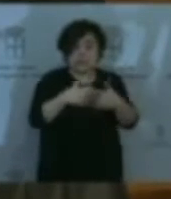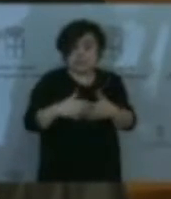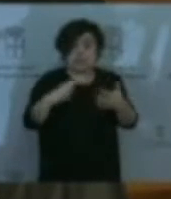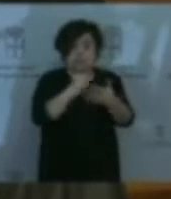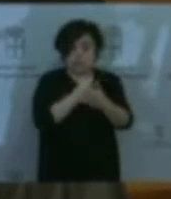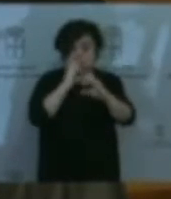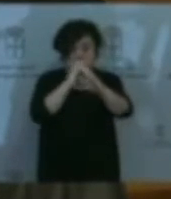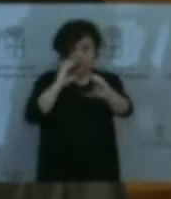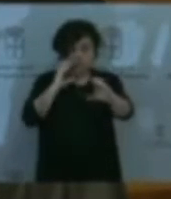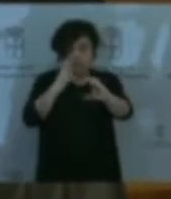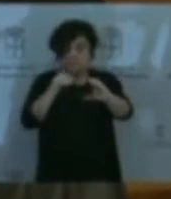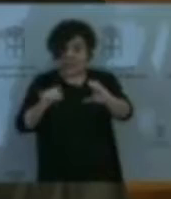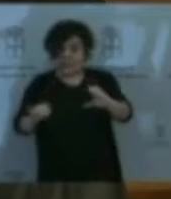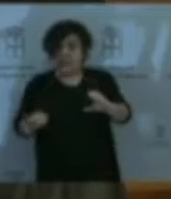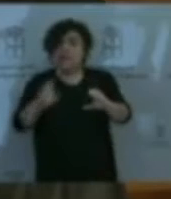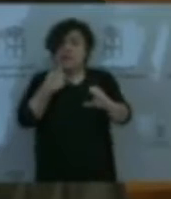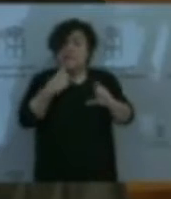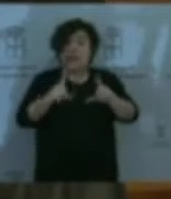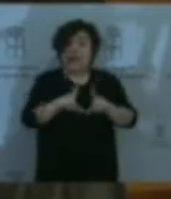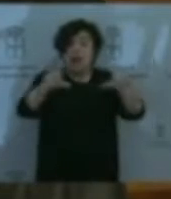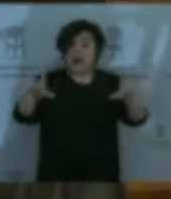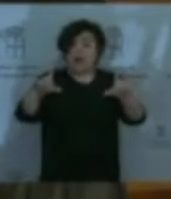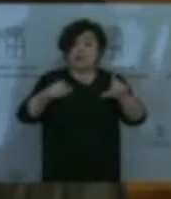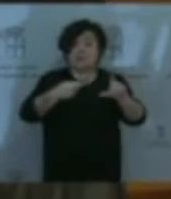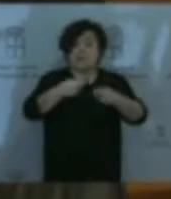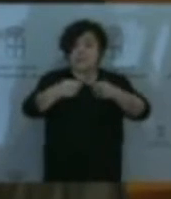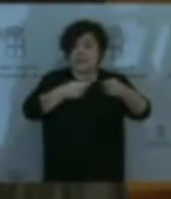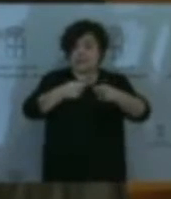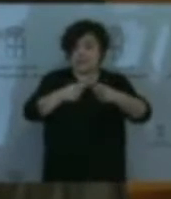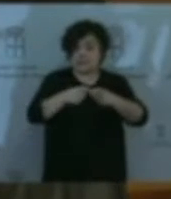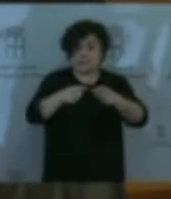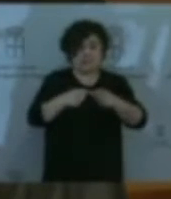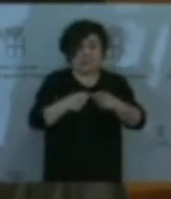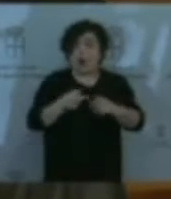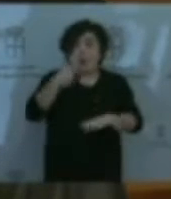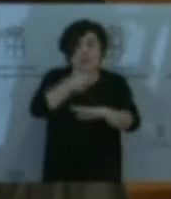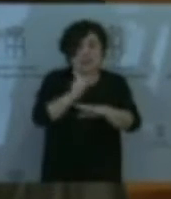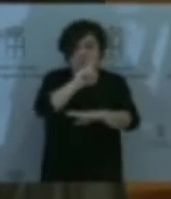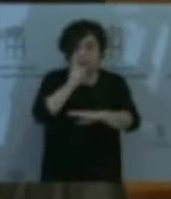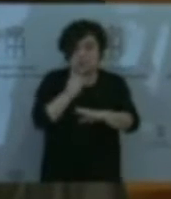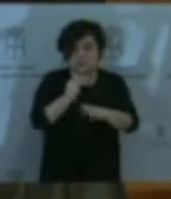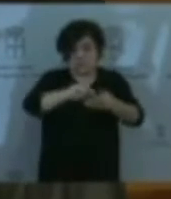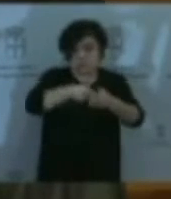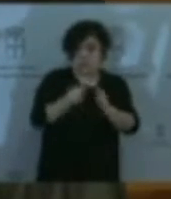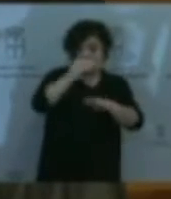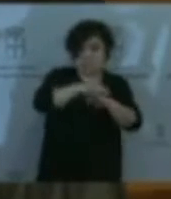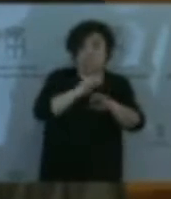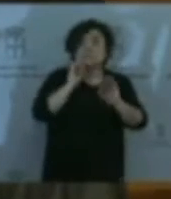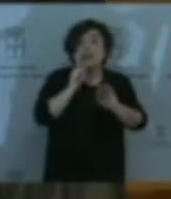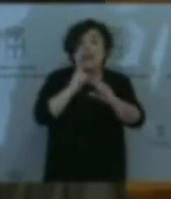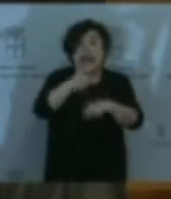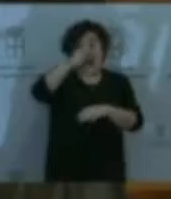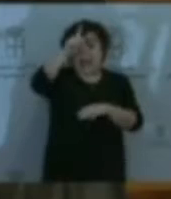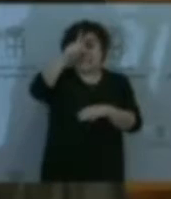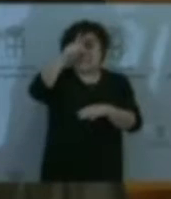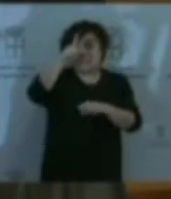está incluida en ninguno de los contratos del consorcio. ALSA es la única empresa en Asturias que cuenta con taquillas en determinadas estaciones. Las estaciones